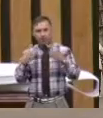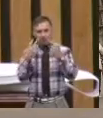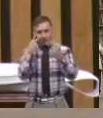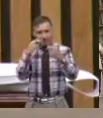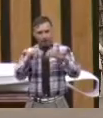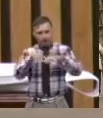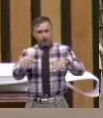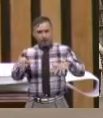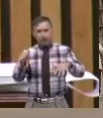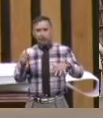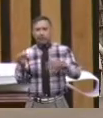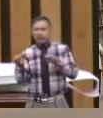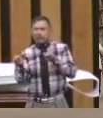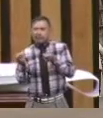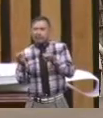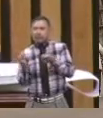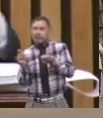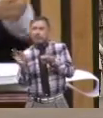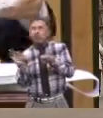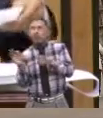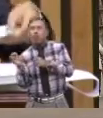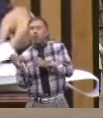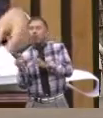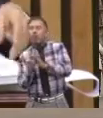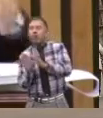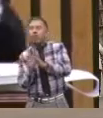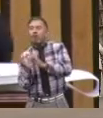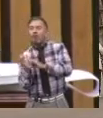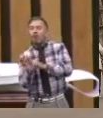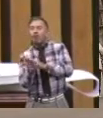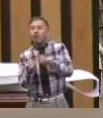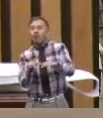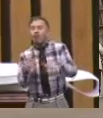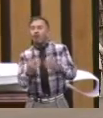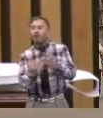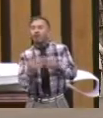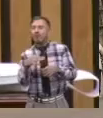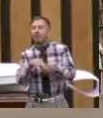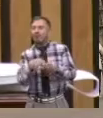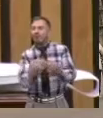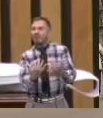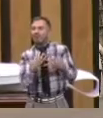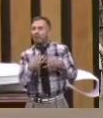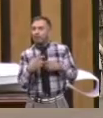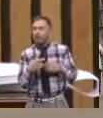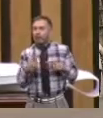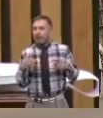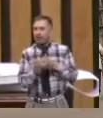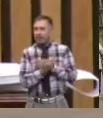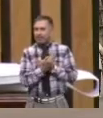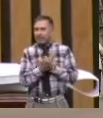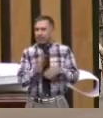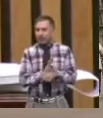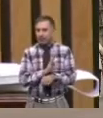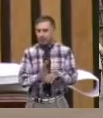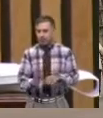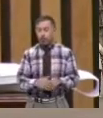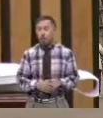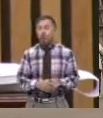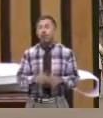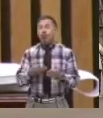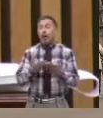ciudadanos para obtener votos en beneficio de este partido. También quedó demostrado en este proyecto que hoy se nos pone